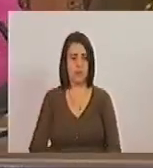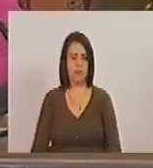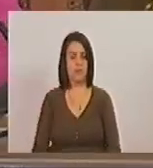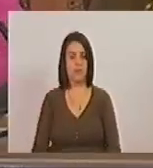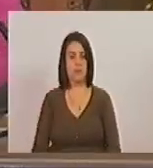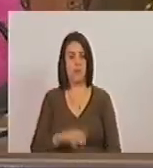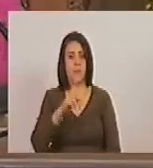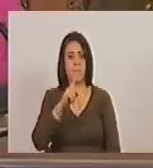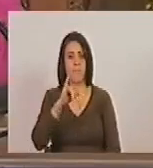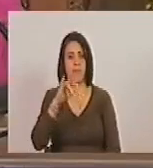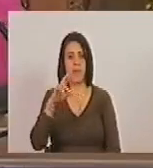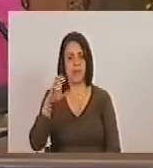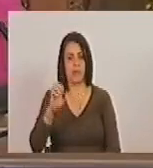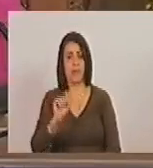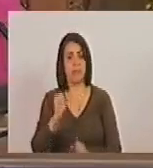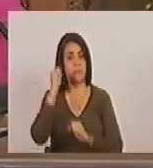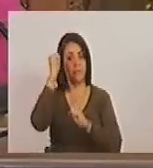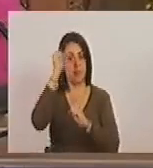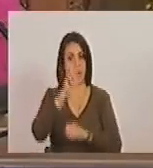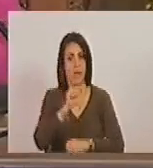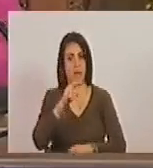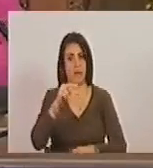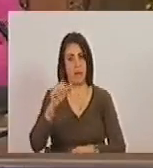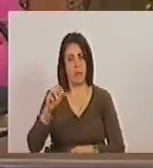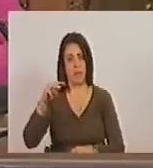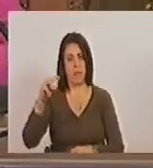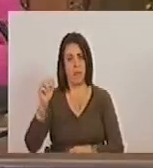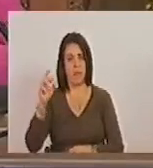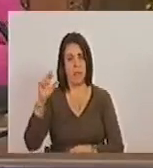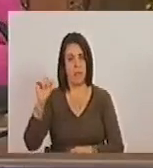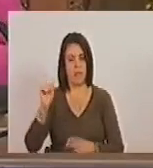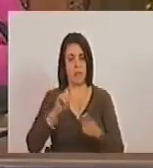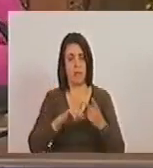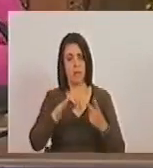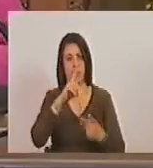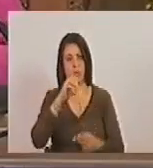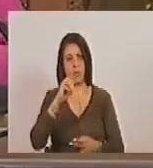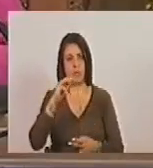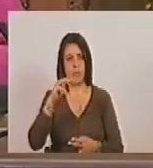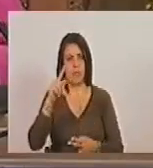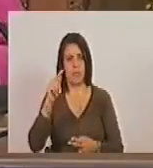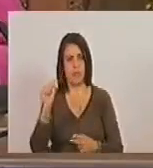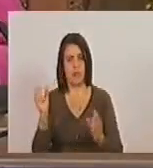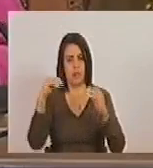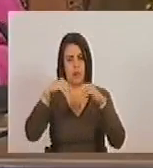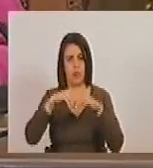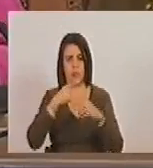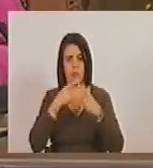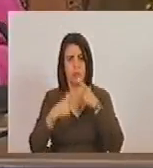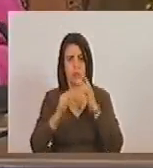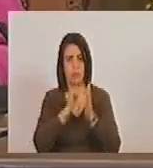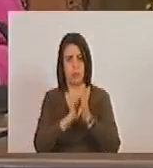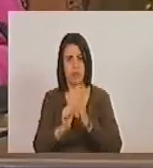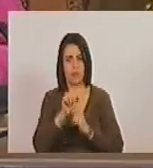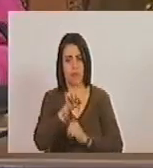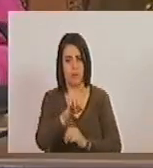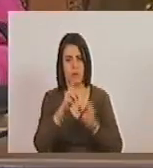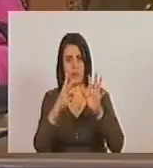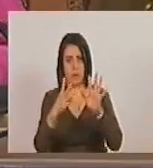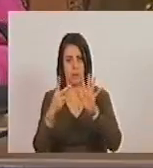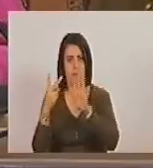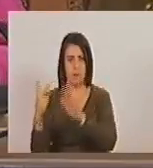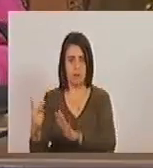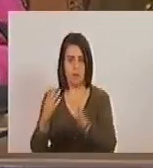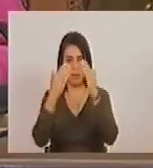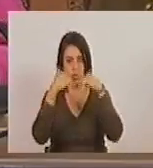Uribarri Prieto y las heroínas Ana María Campos y Domitila Flores, de conformidad con lo establecido en el artículo 187,